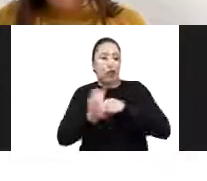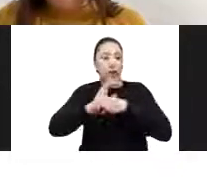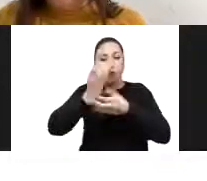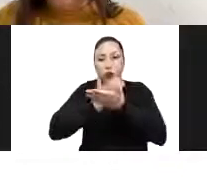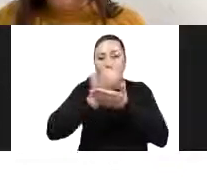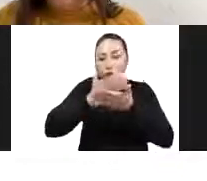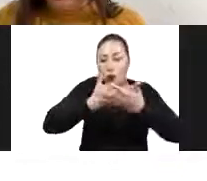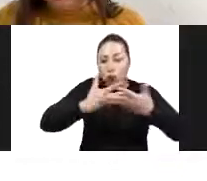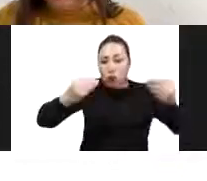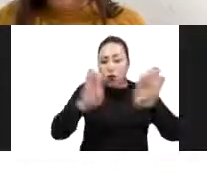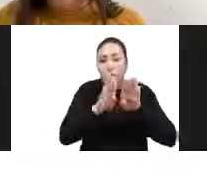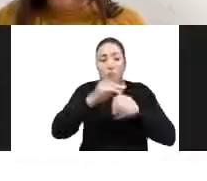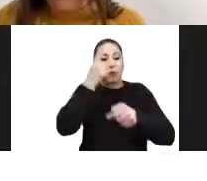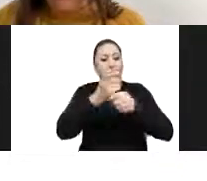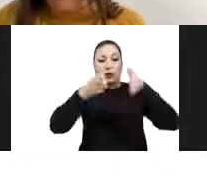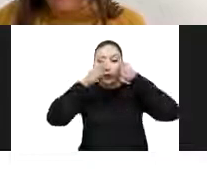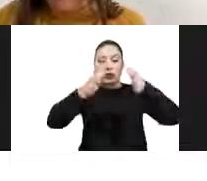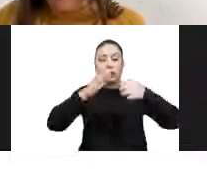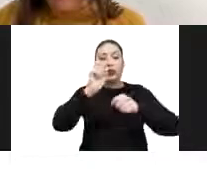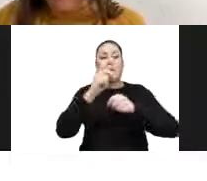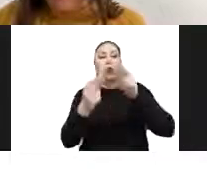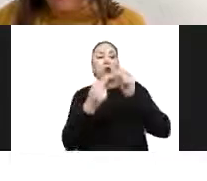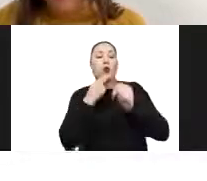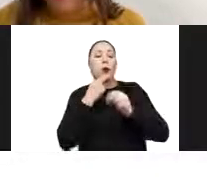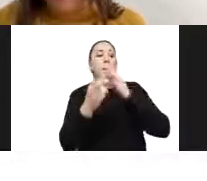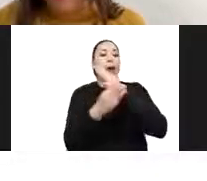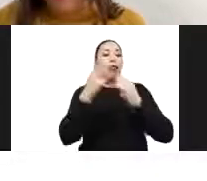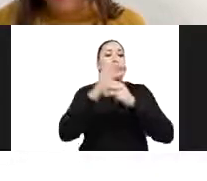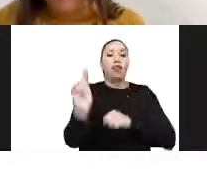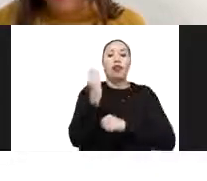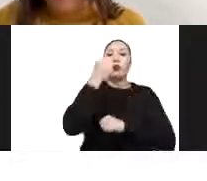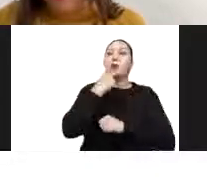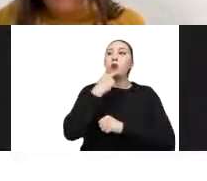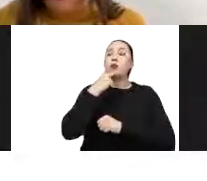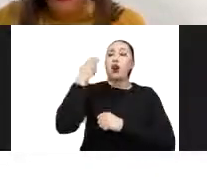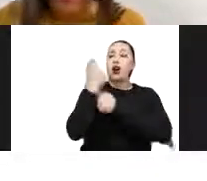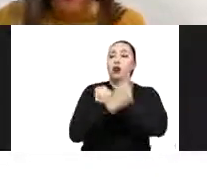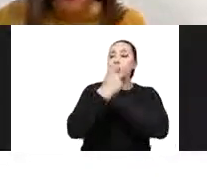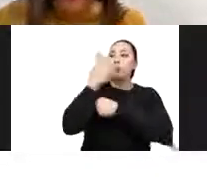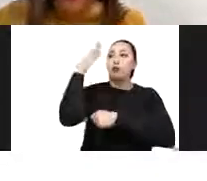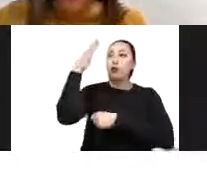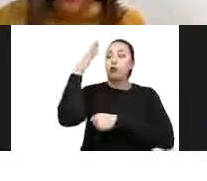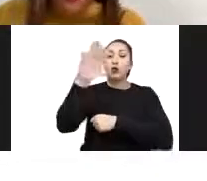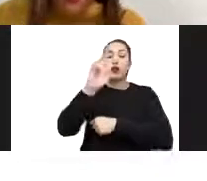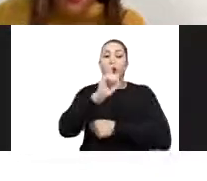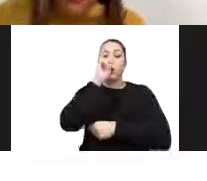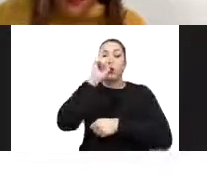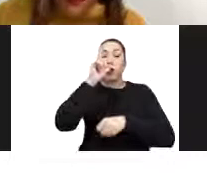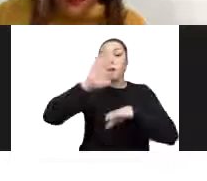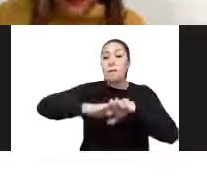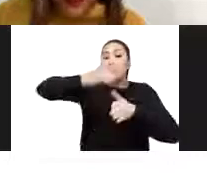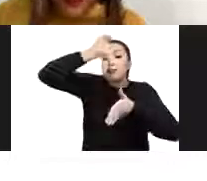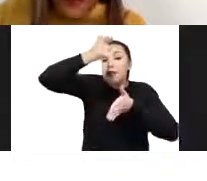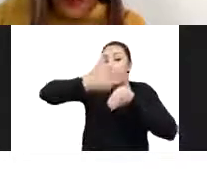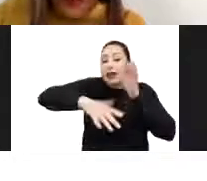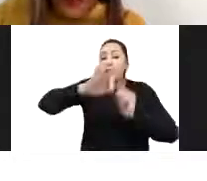inversión en las energías renovables, principalmente la solar, que la solar es la más barata que pueda existir en